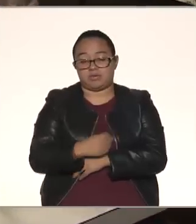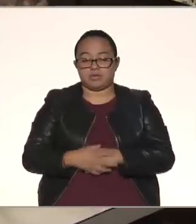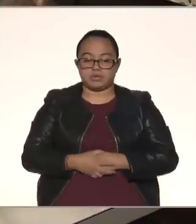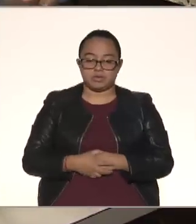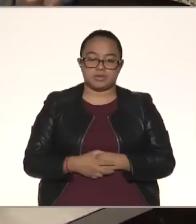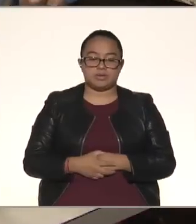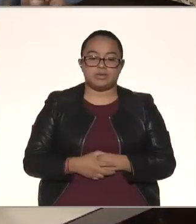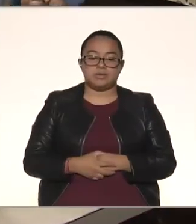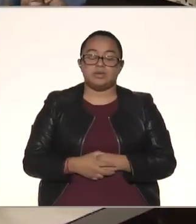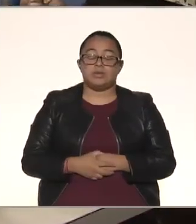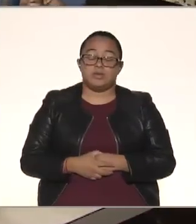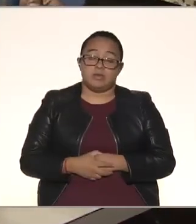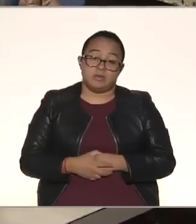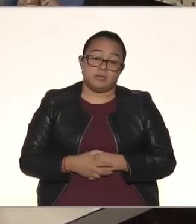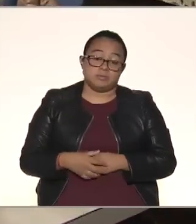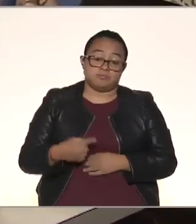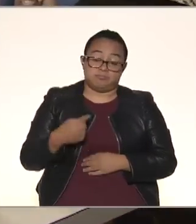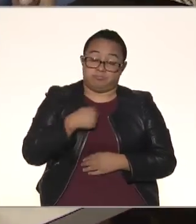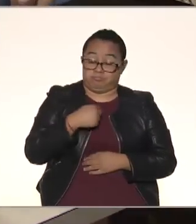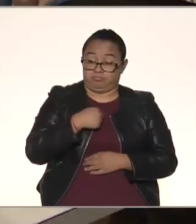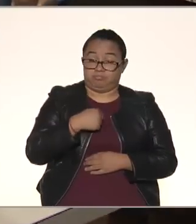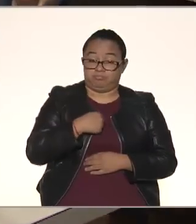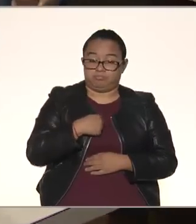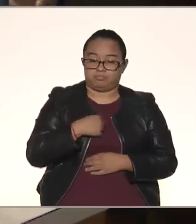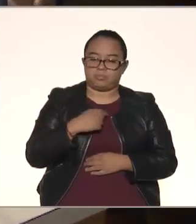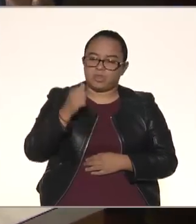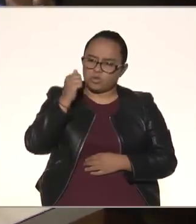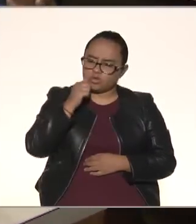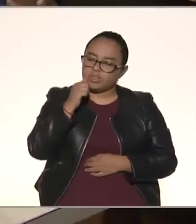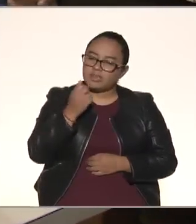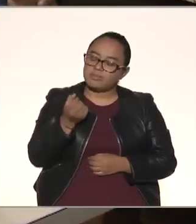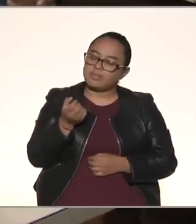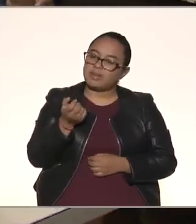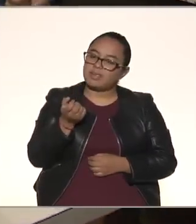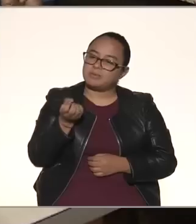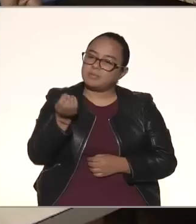y yo trato de, bueno, no, yo la halago, la,